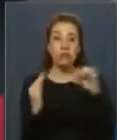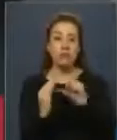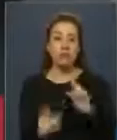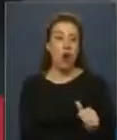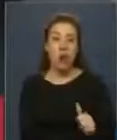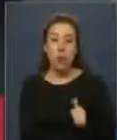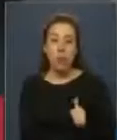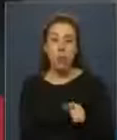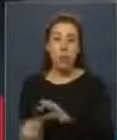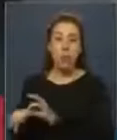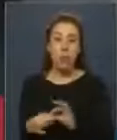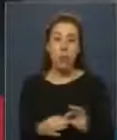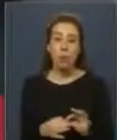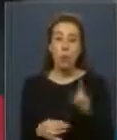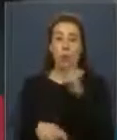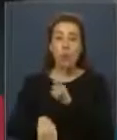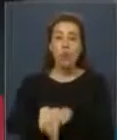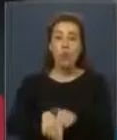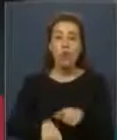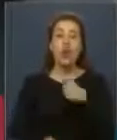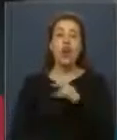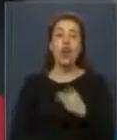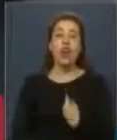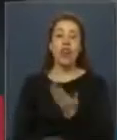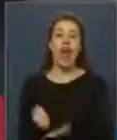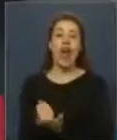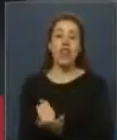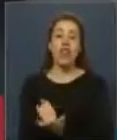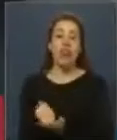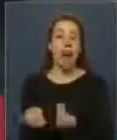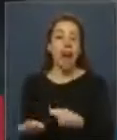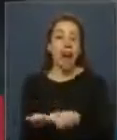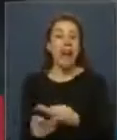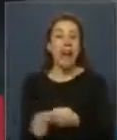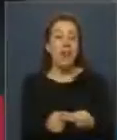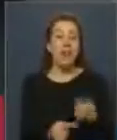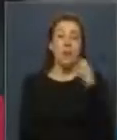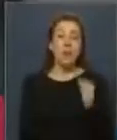cuarentenas no están siendo efectivas por eso. Y hasta último minuto no quisieron entregar las ayudas sociales para poder hacerlas efectivas.